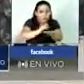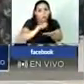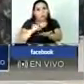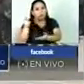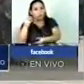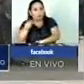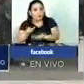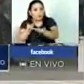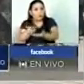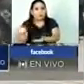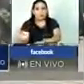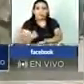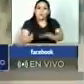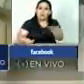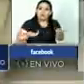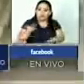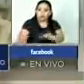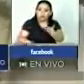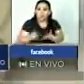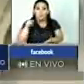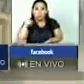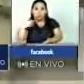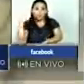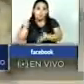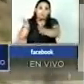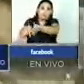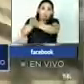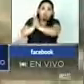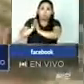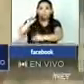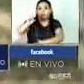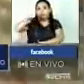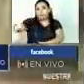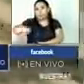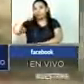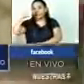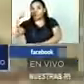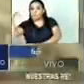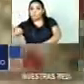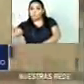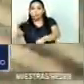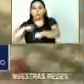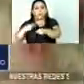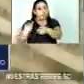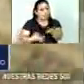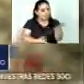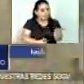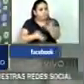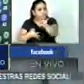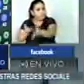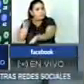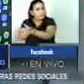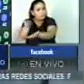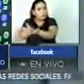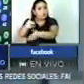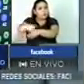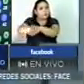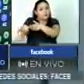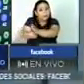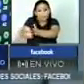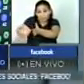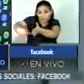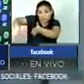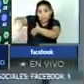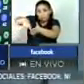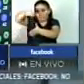para el sector informal. La propuesta, que requiere un préstamo de mil millones de dólares, ya fue presentada a la Asamblea Legislativa, pero por falta de